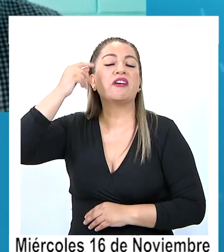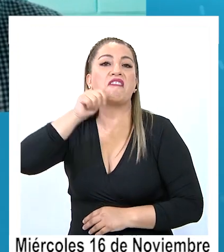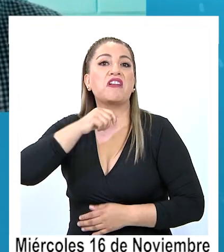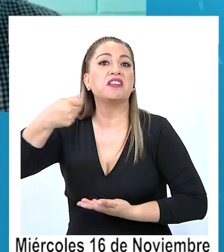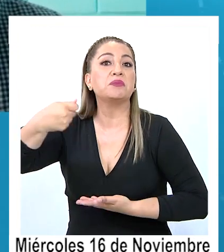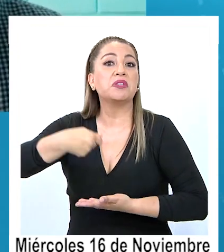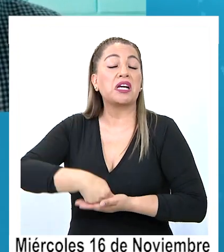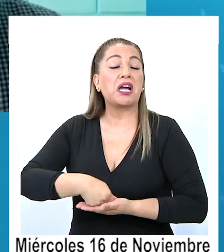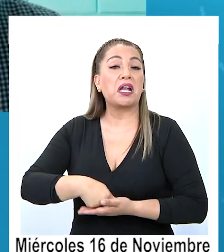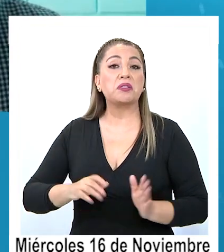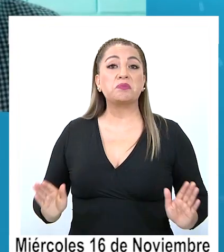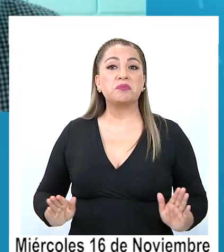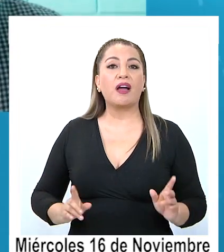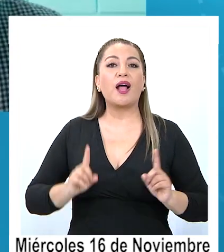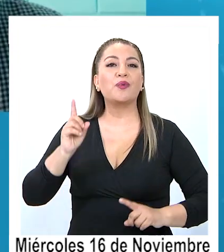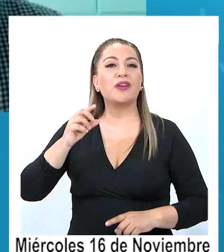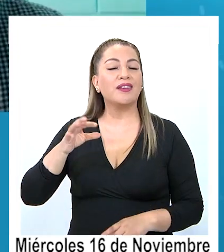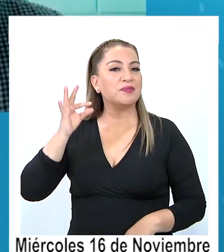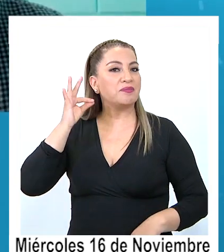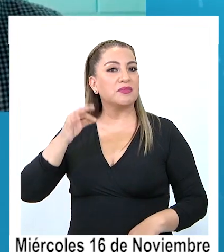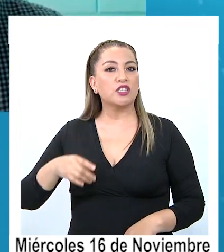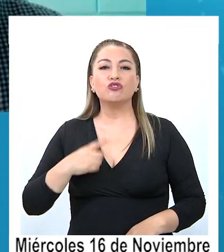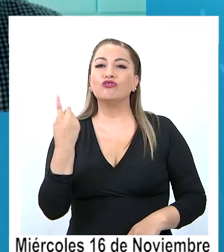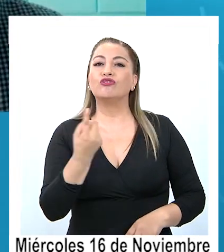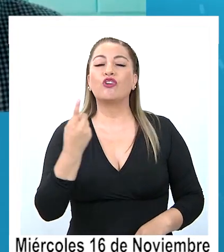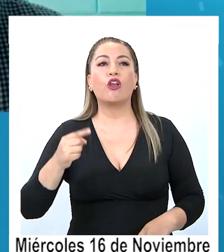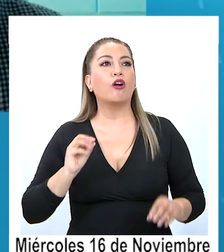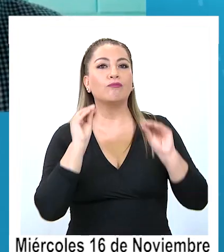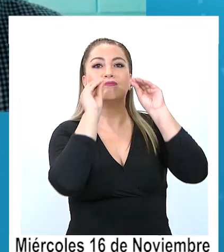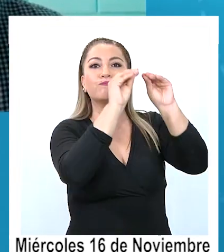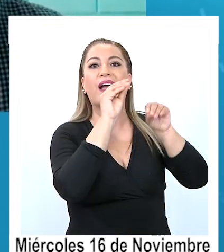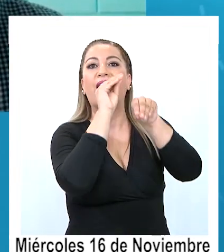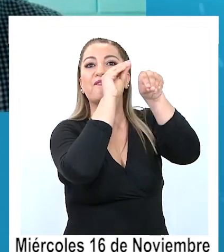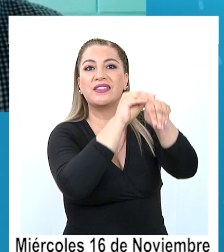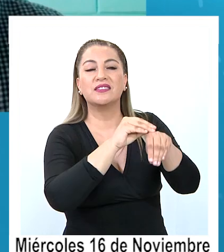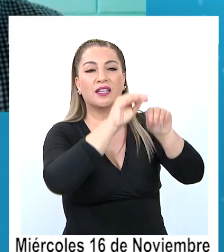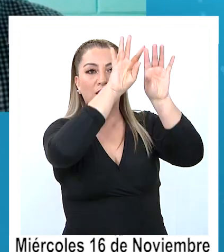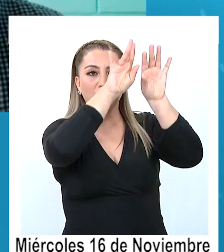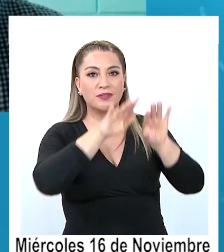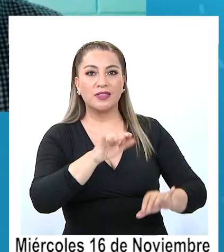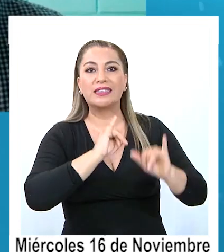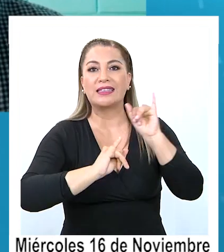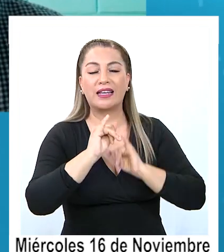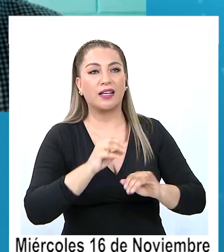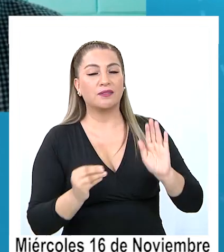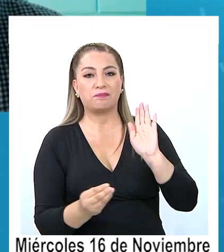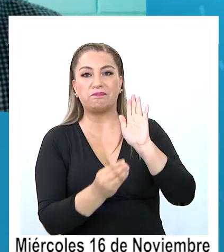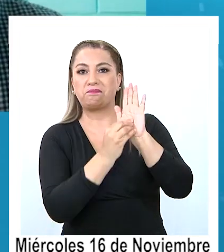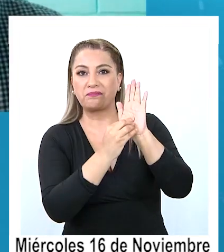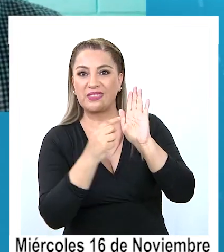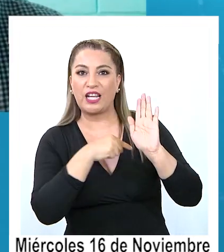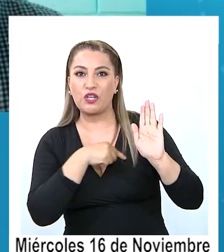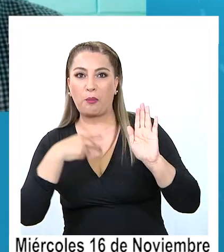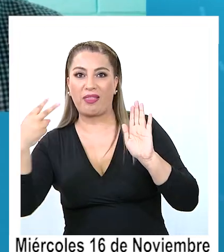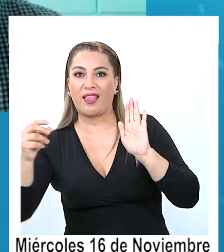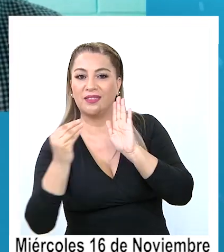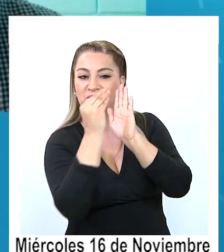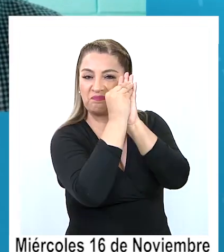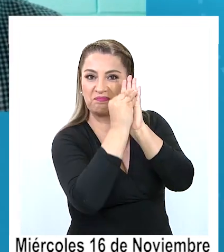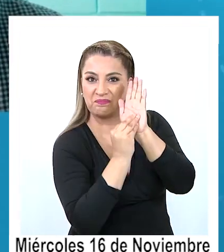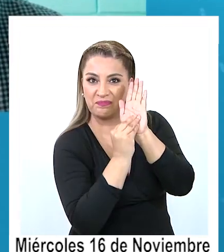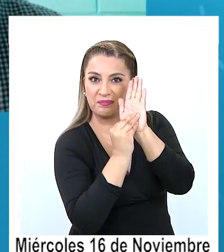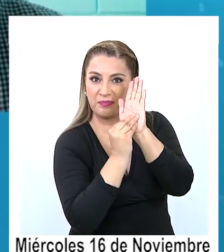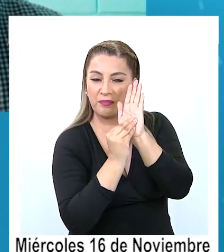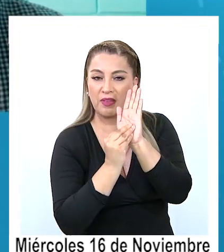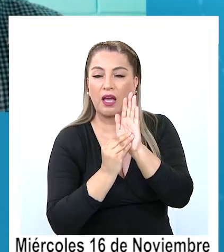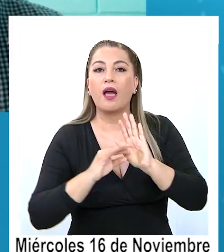esté en el Registro Nacional de Deudores. Registro nacional que además no es de público conocimiento, es de restringido conocimiento. Si bien es